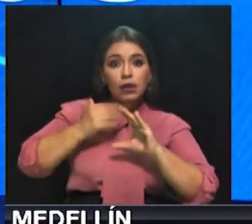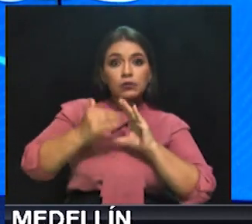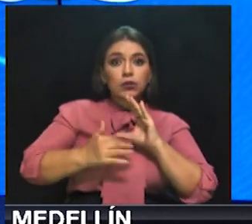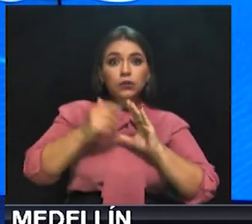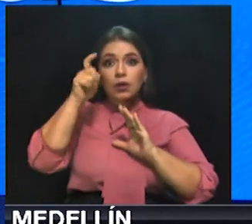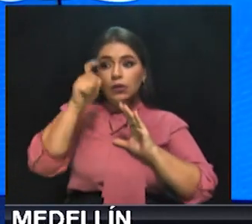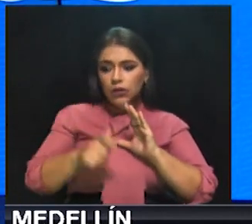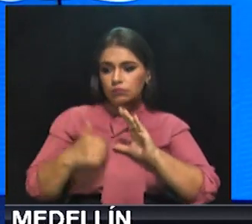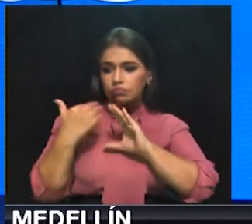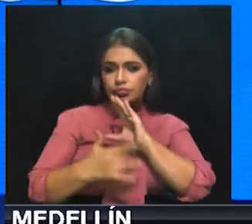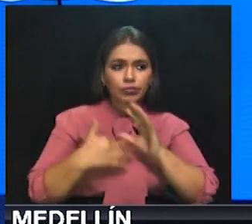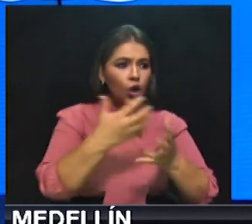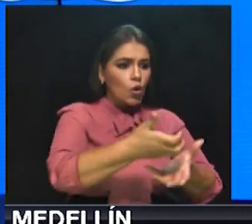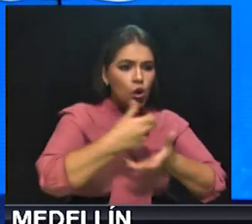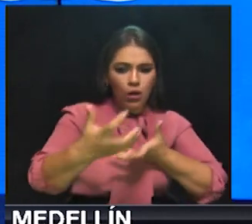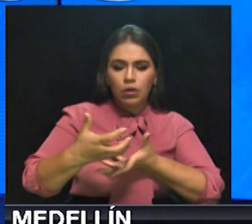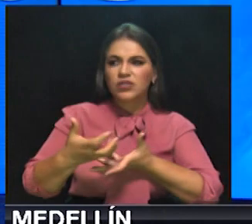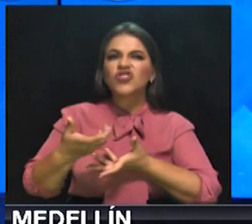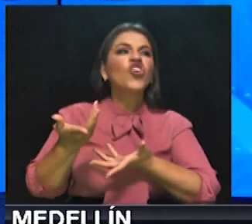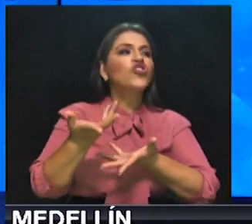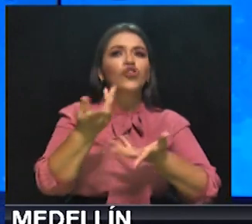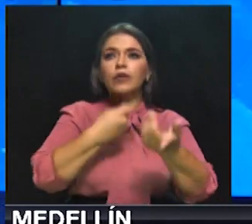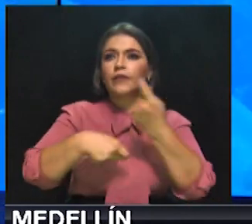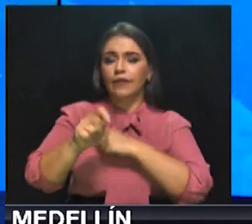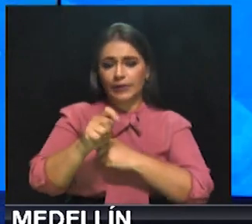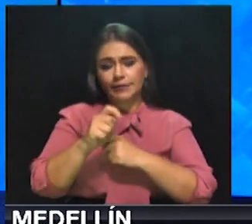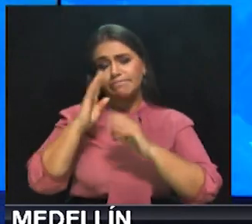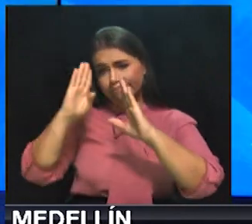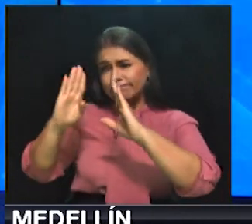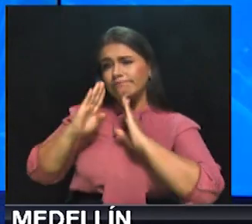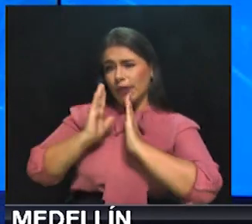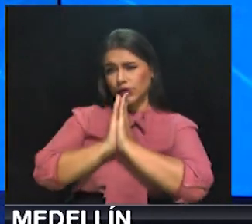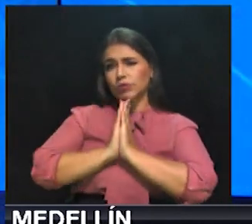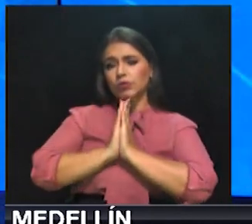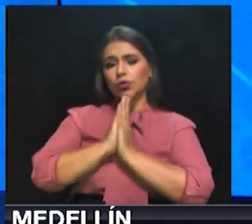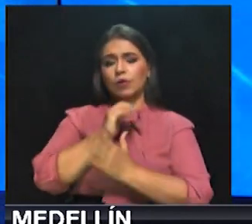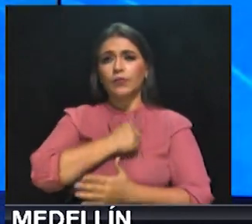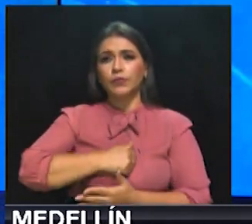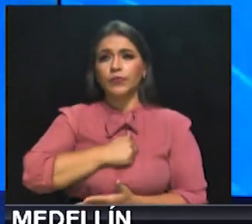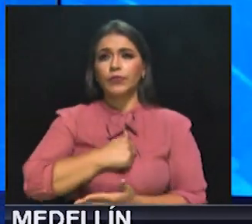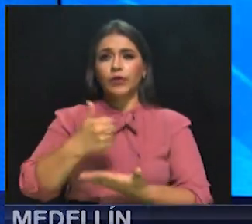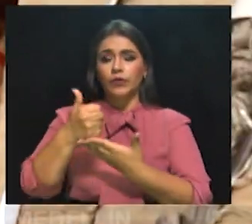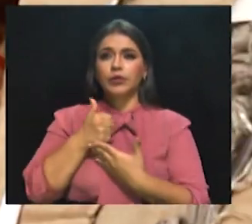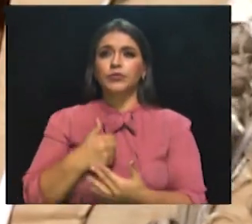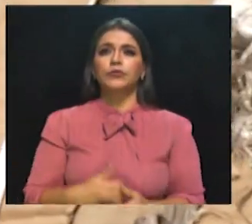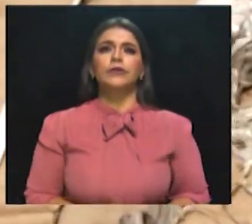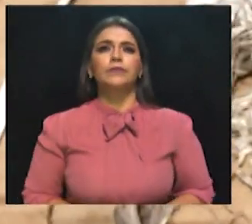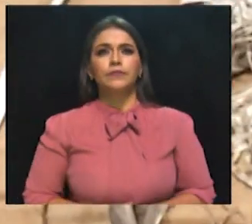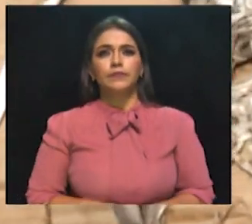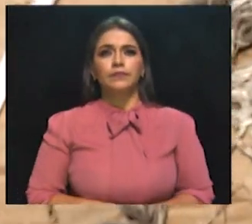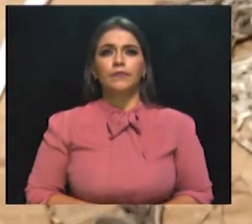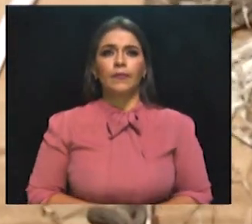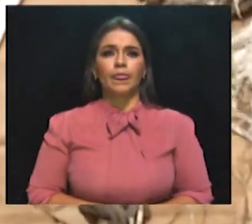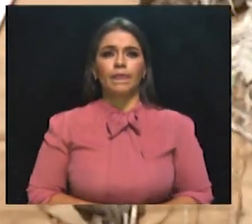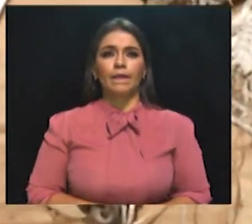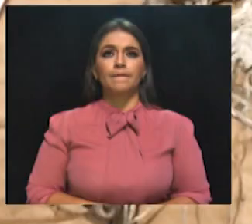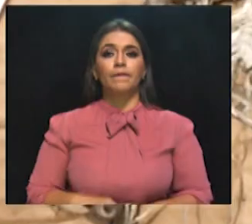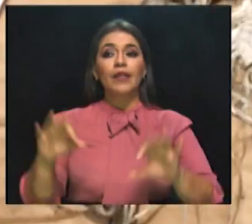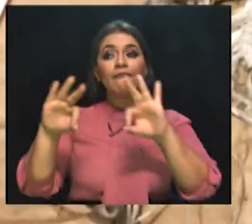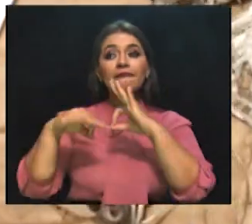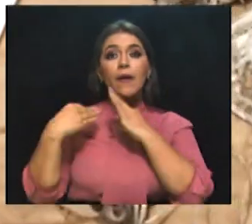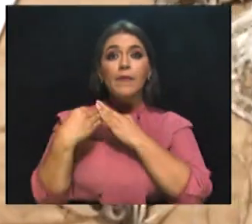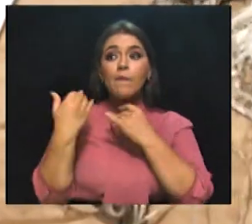y desechos recuperados. Ellos también claman por solución a sus dificultades. Las familias que dependen